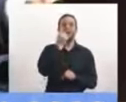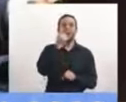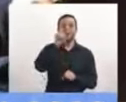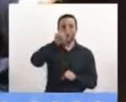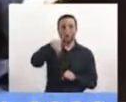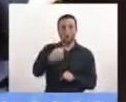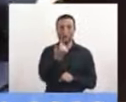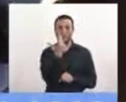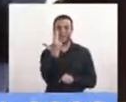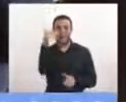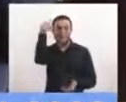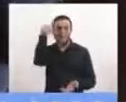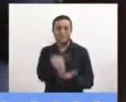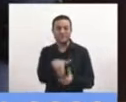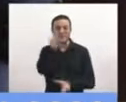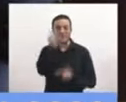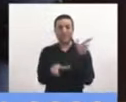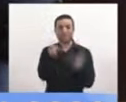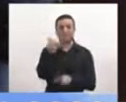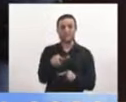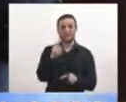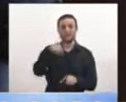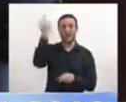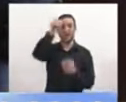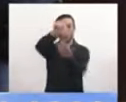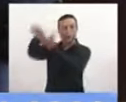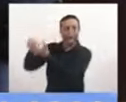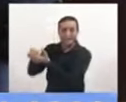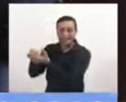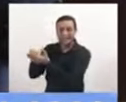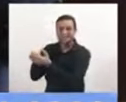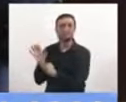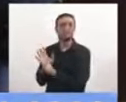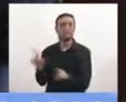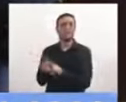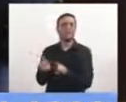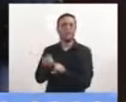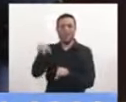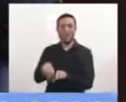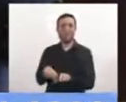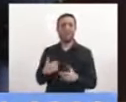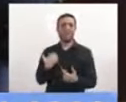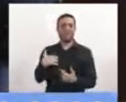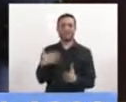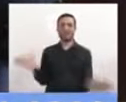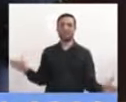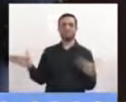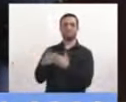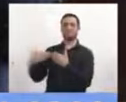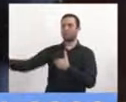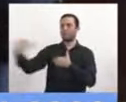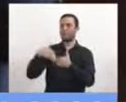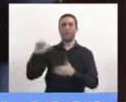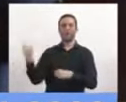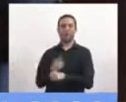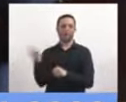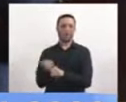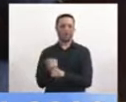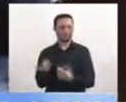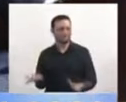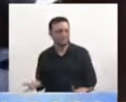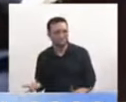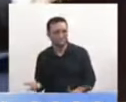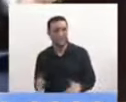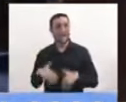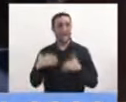Es equivalente a eso. Es equivalente a eso, senador. Entonces, es muy probable que esa fuera una medida